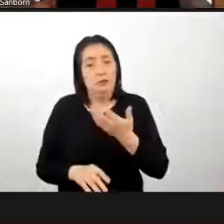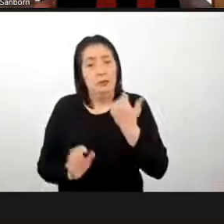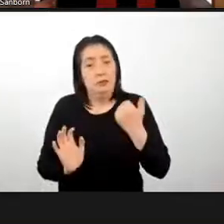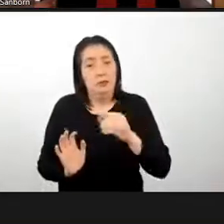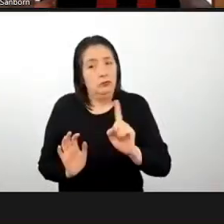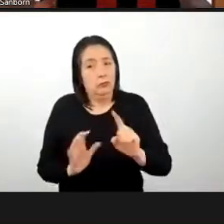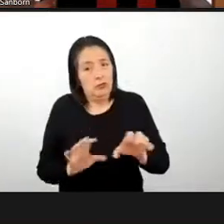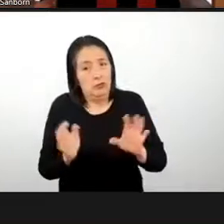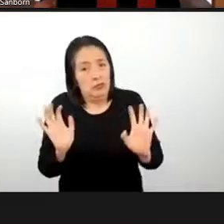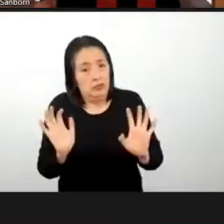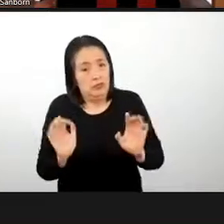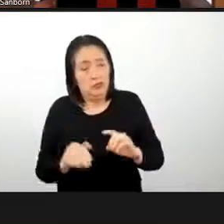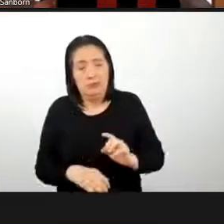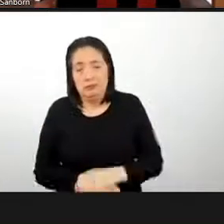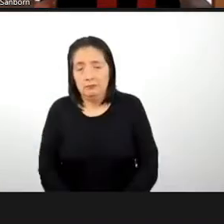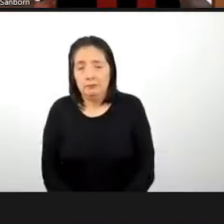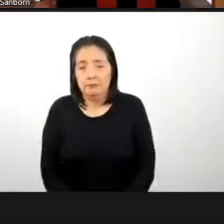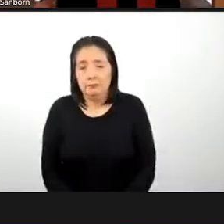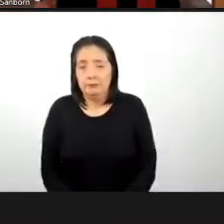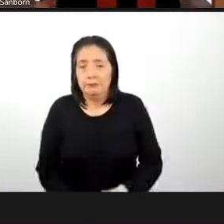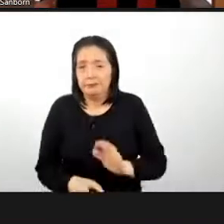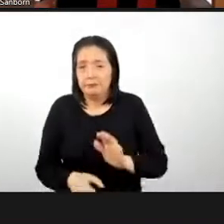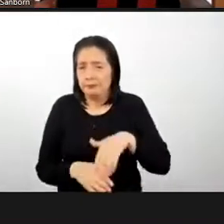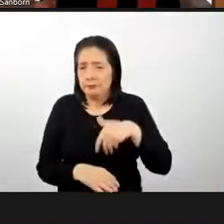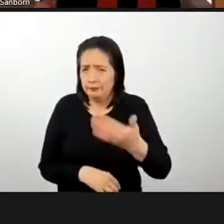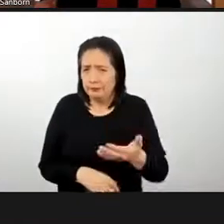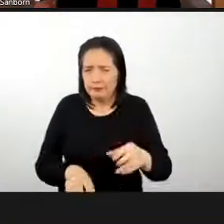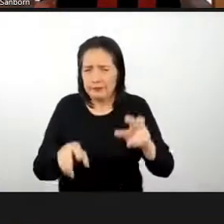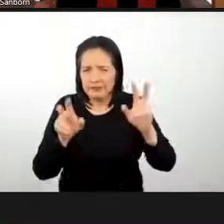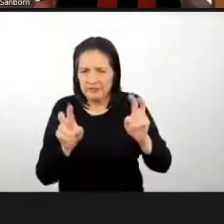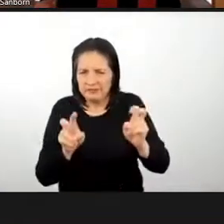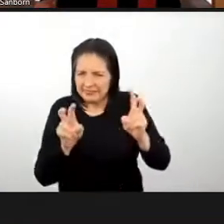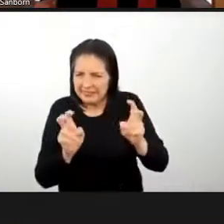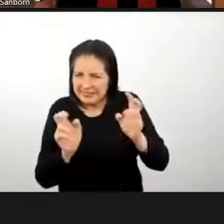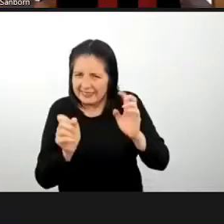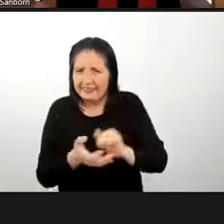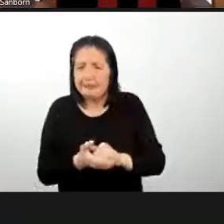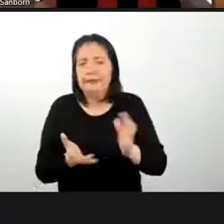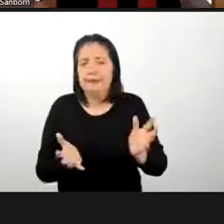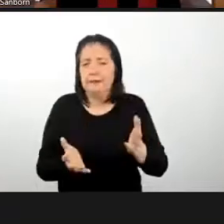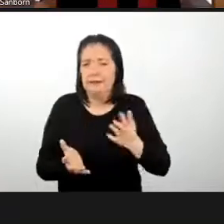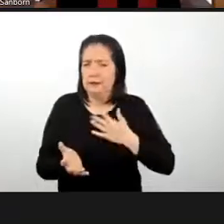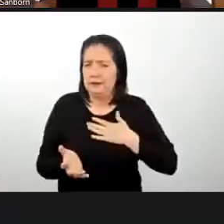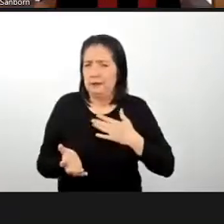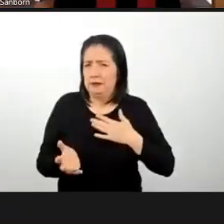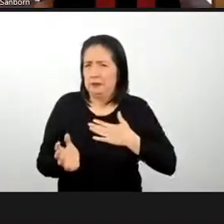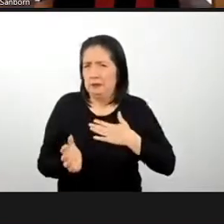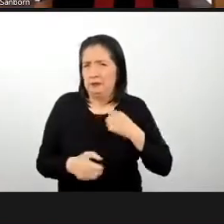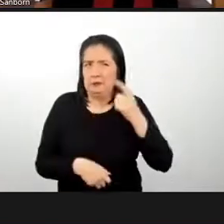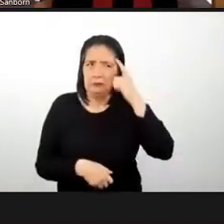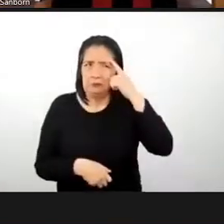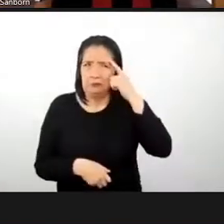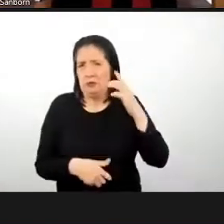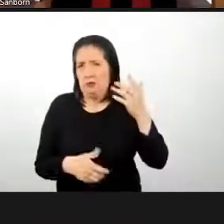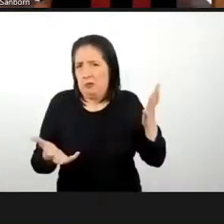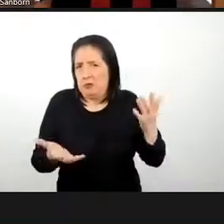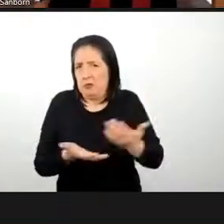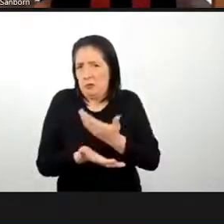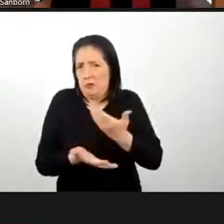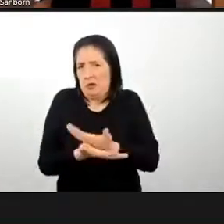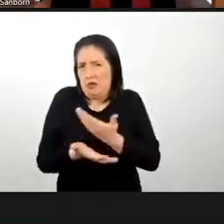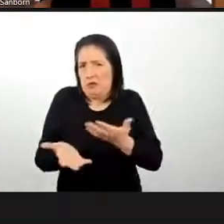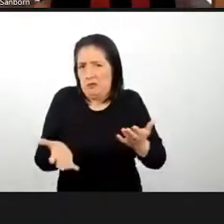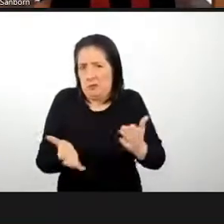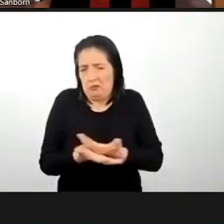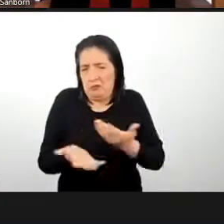¿no? Y luego, pues un tema que a mi juicio no hay nada nuevo. No hay nada